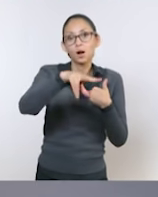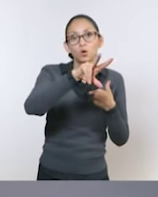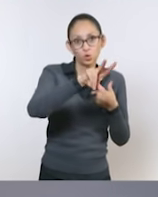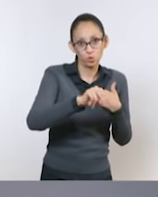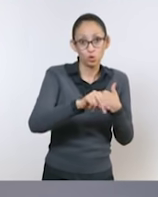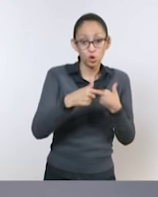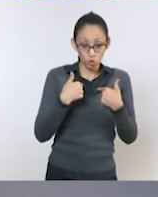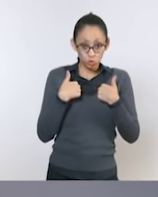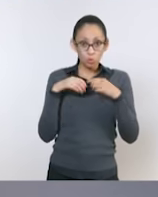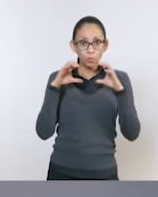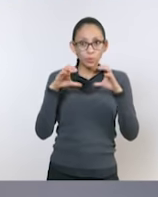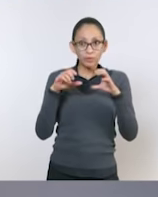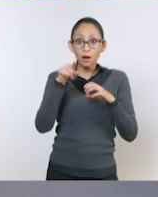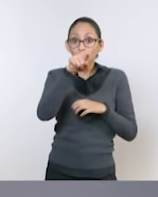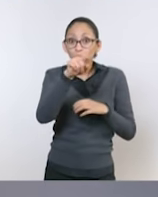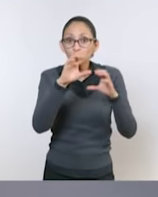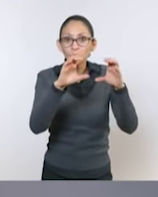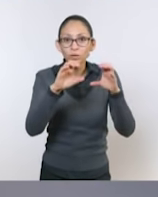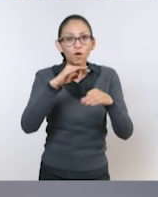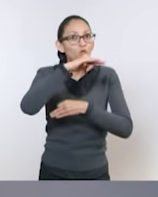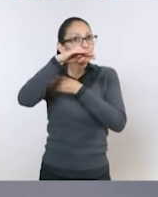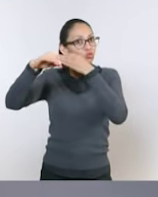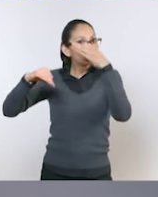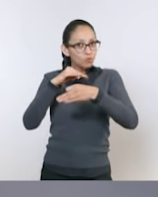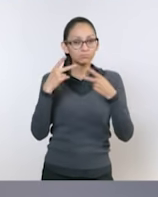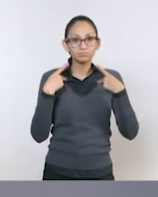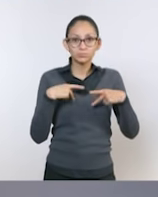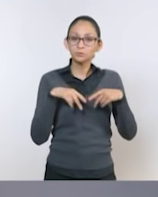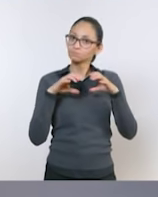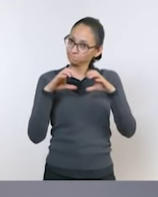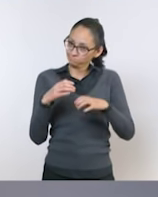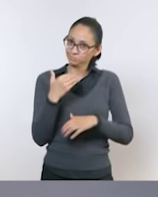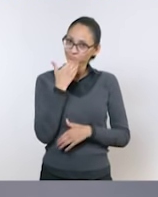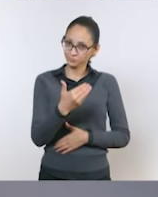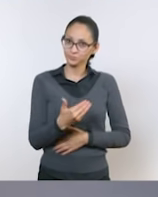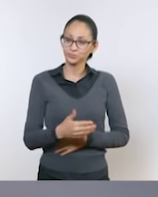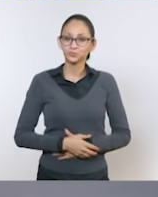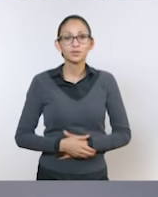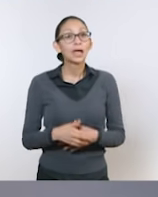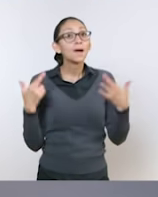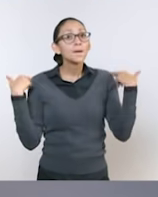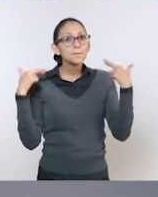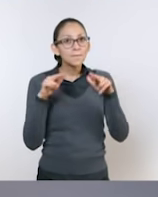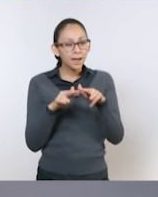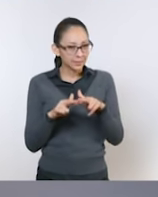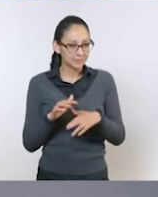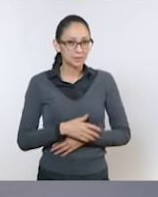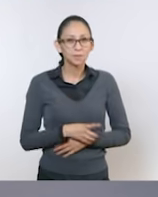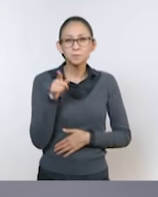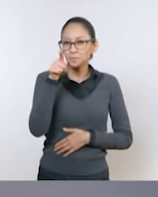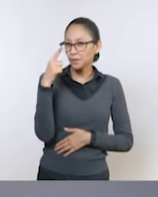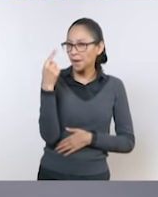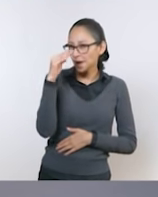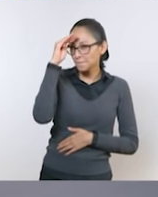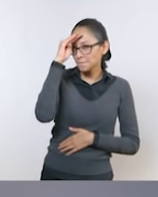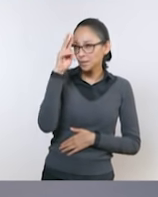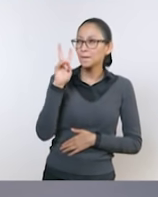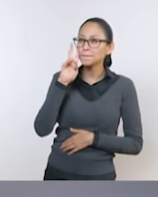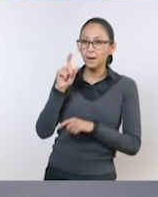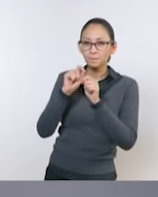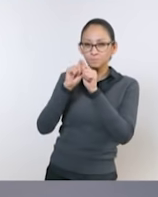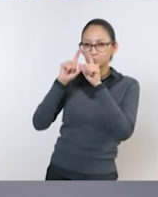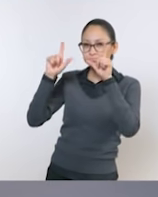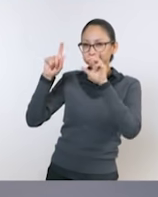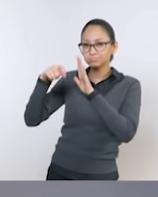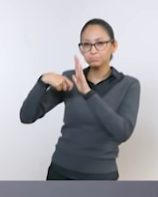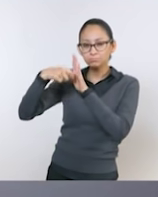de contagiar a los demás. Sí, recuerden, sí. Me cuido yo, te cuidas tú y todos nos cuidamos. Exactamente. Maestra Claudia, ¿qué le parece si